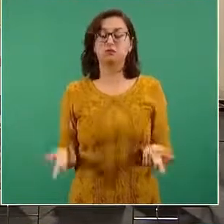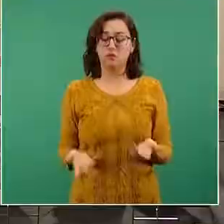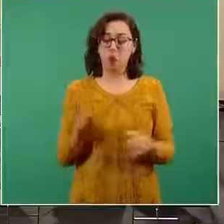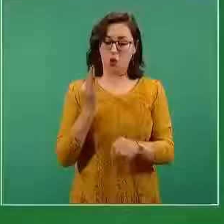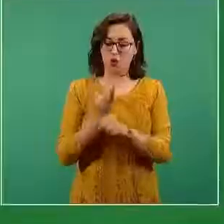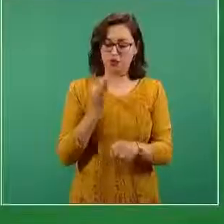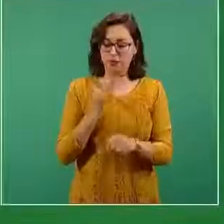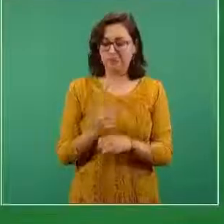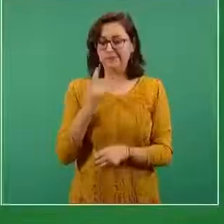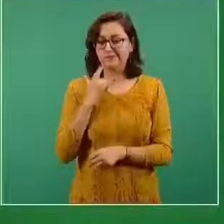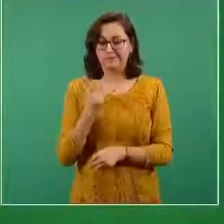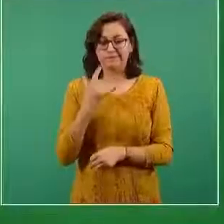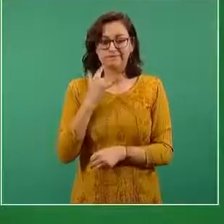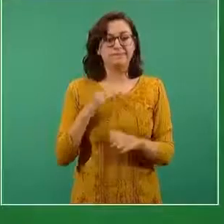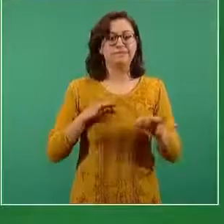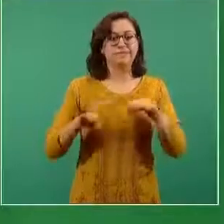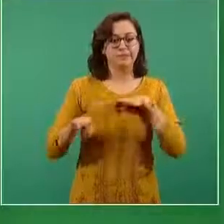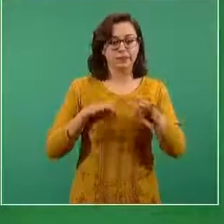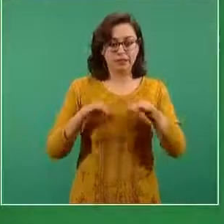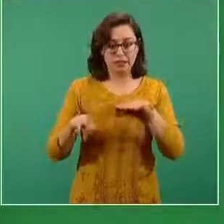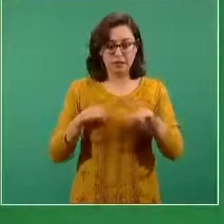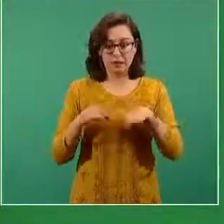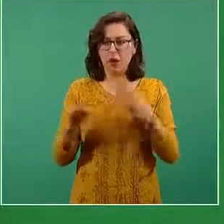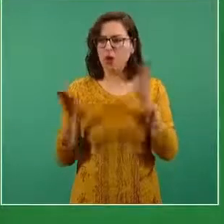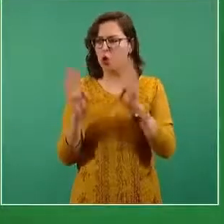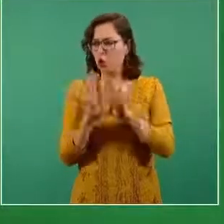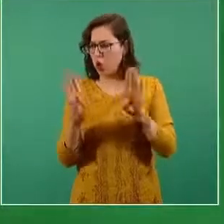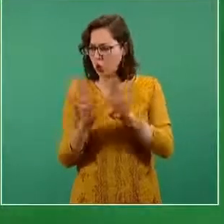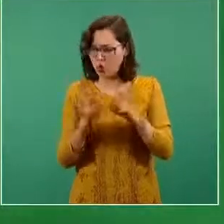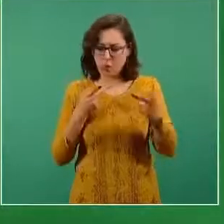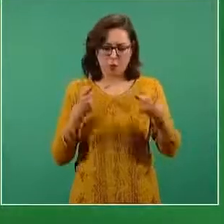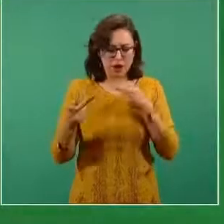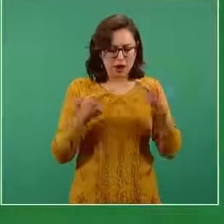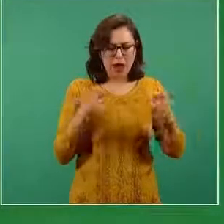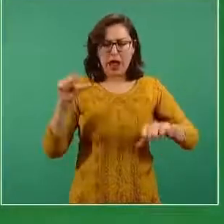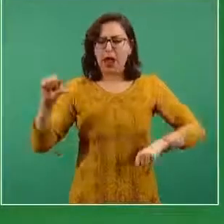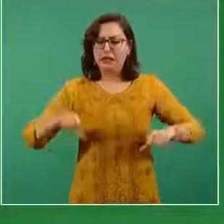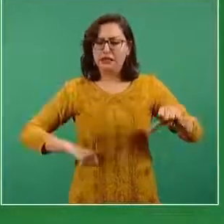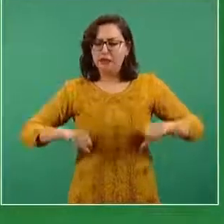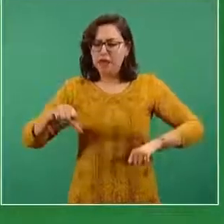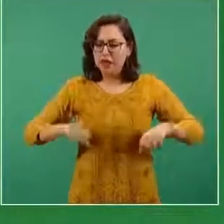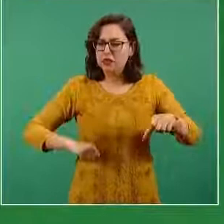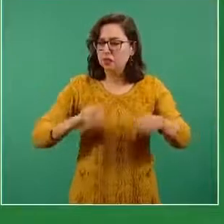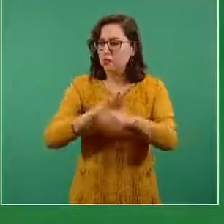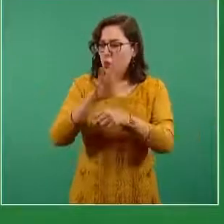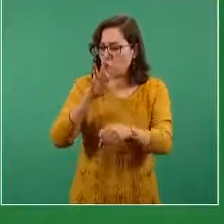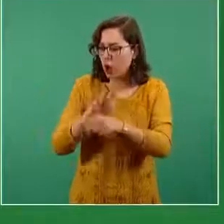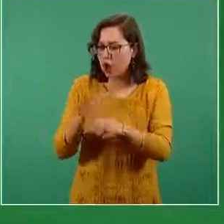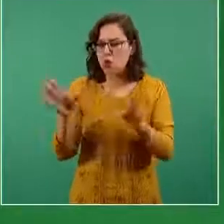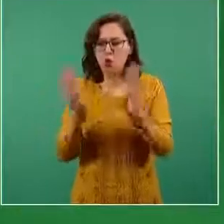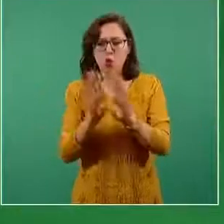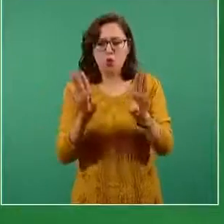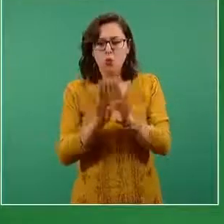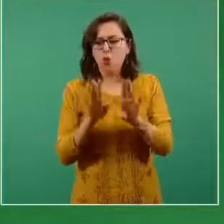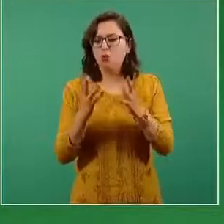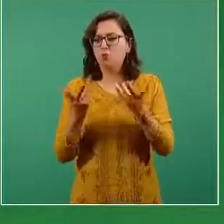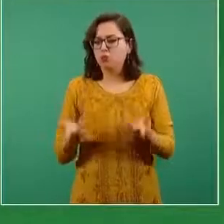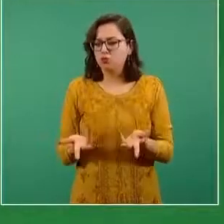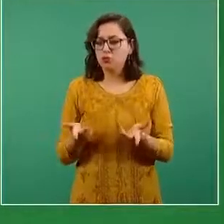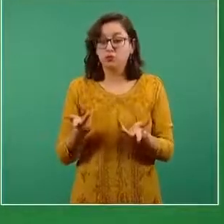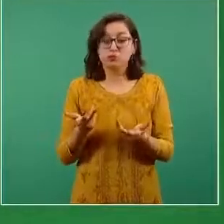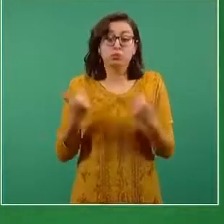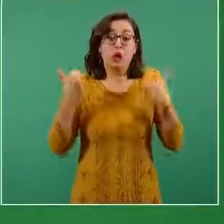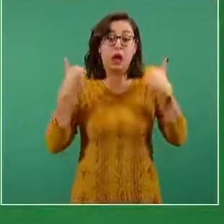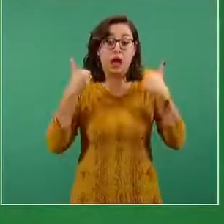están diseñando las actividades, las estrategias en particular para si se dan,